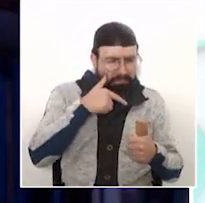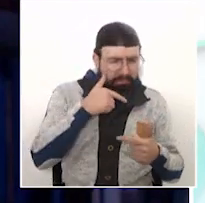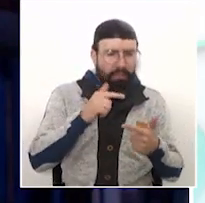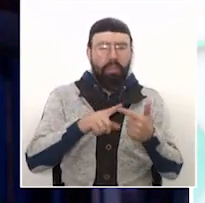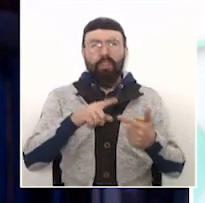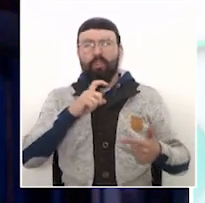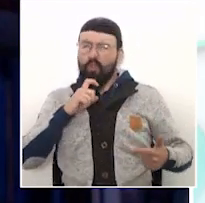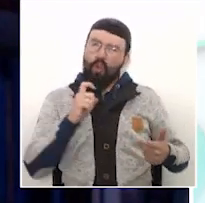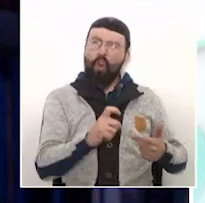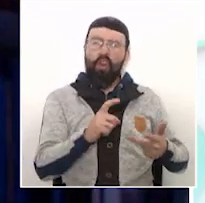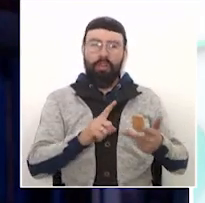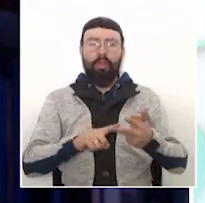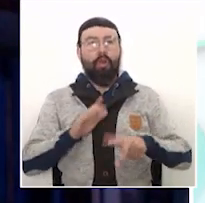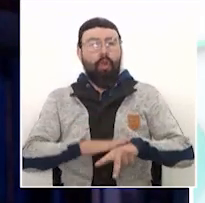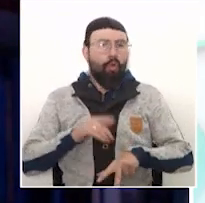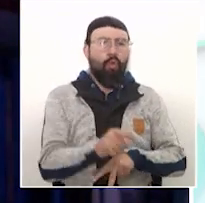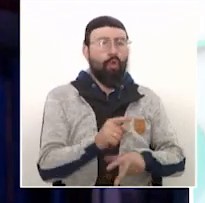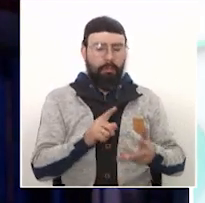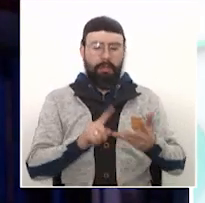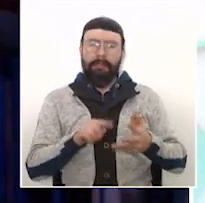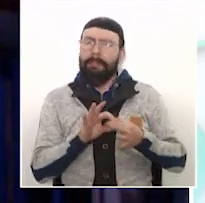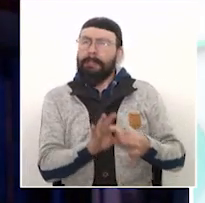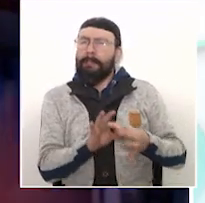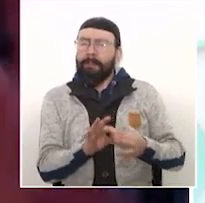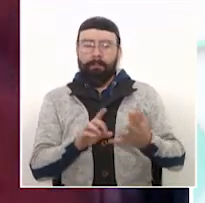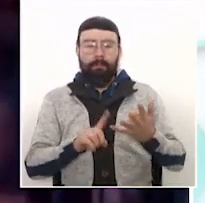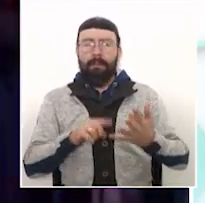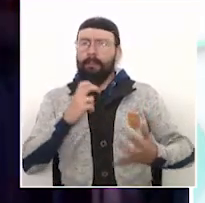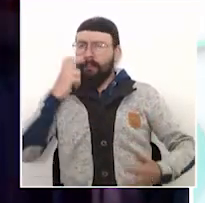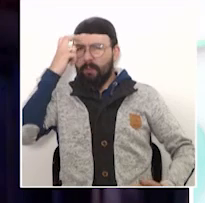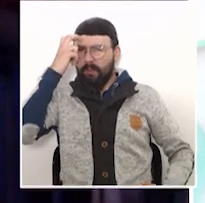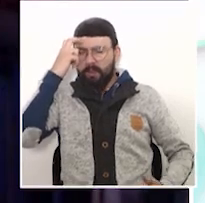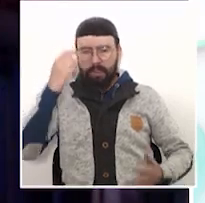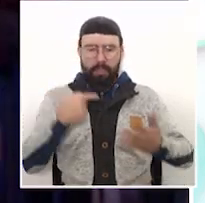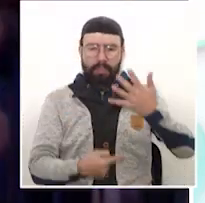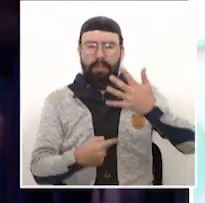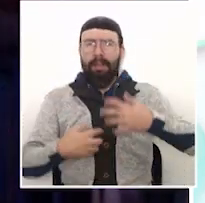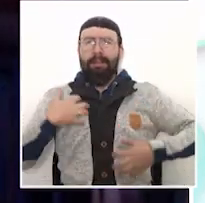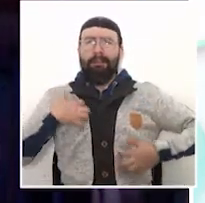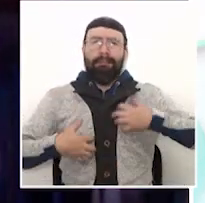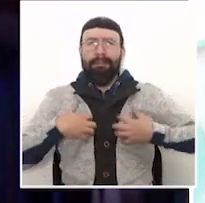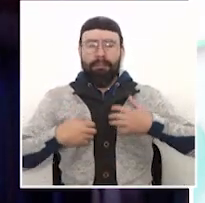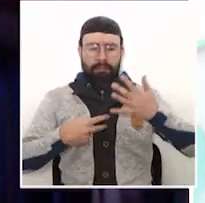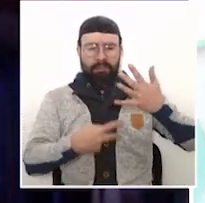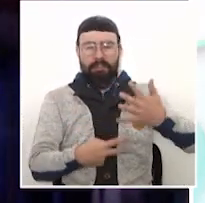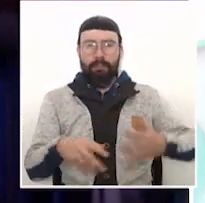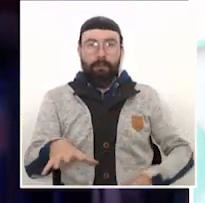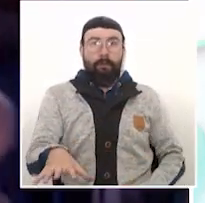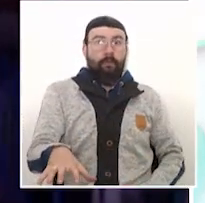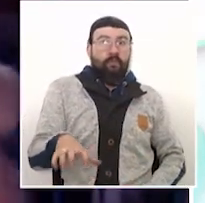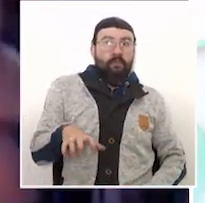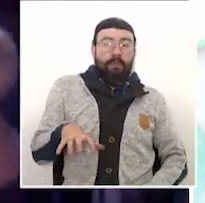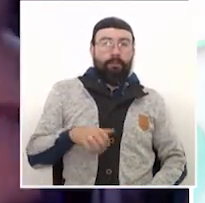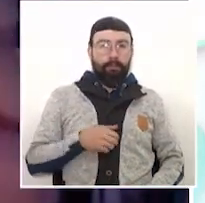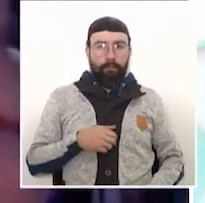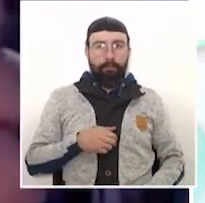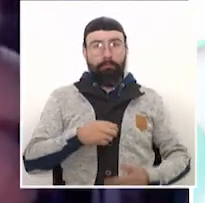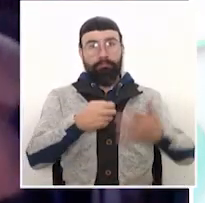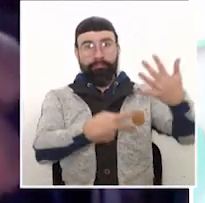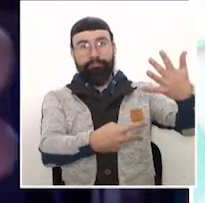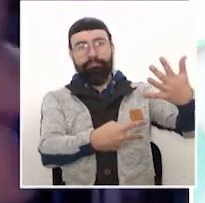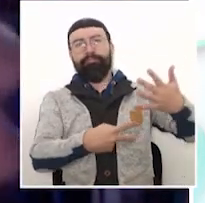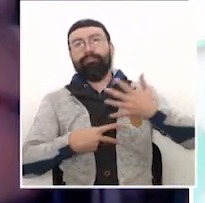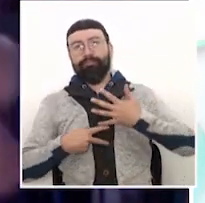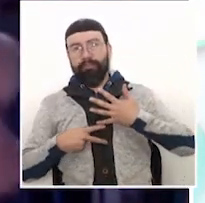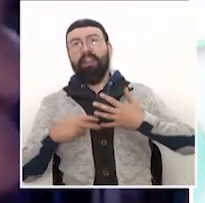odios, culpas, apegos, rabias, miedos y envidia. Y esto es lo que enferma al cuerpo,